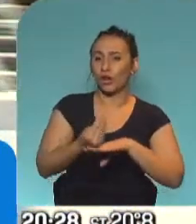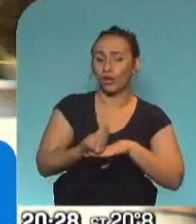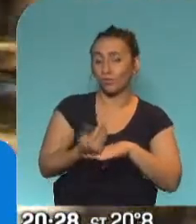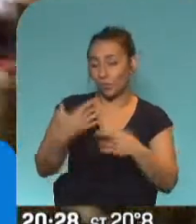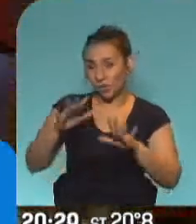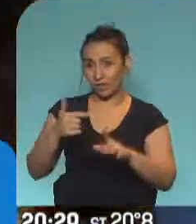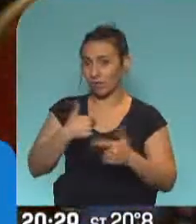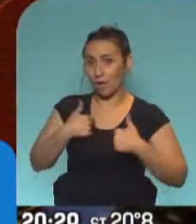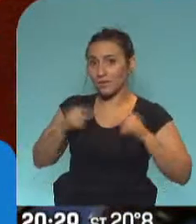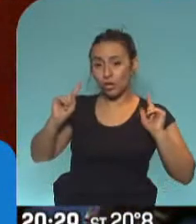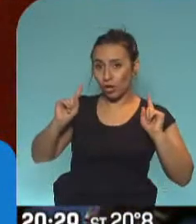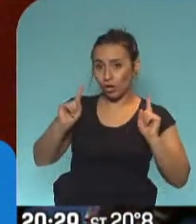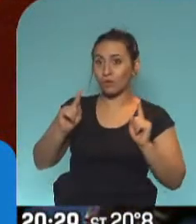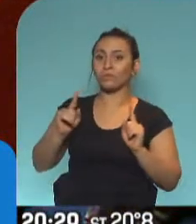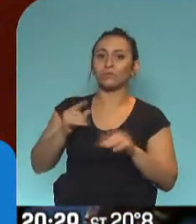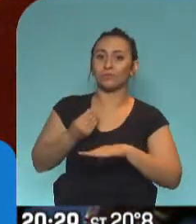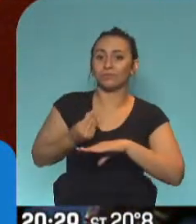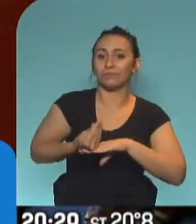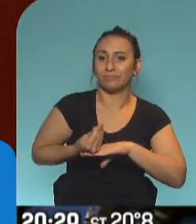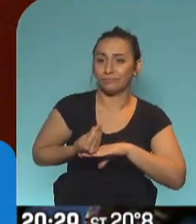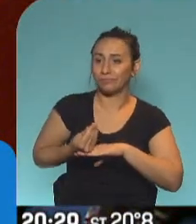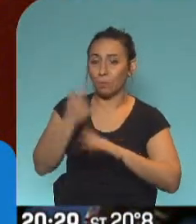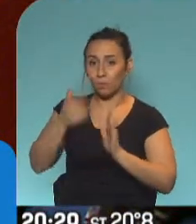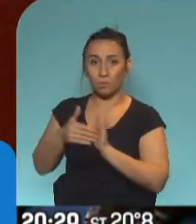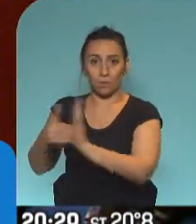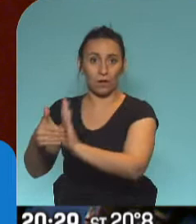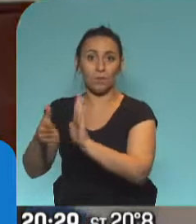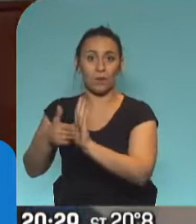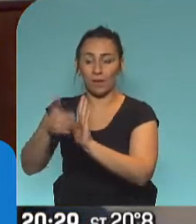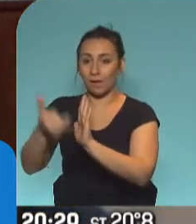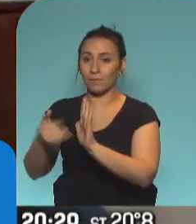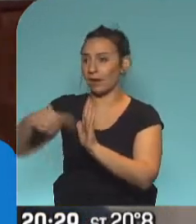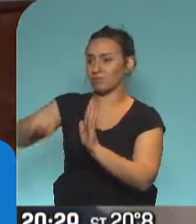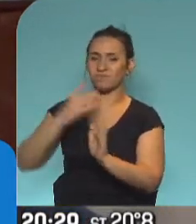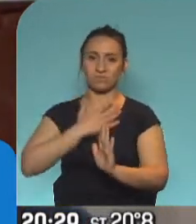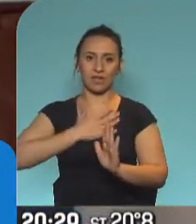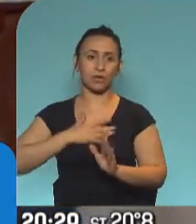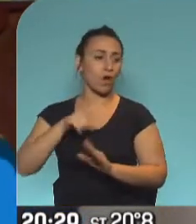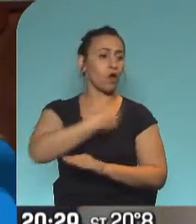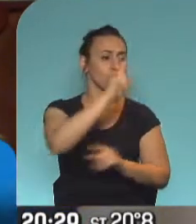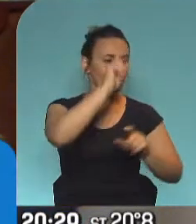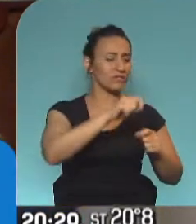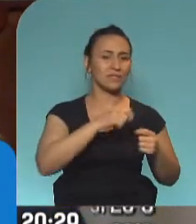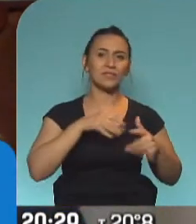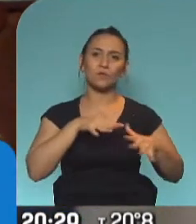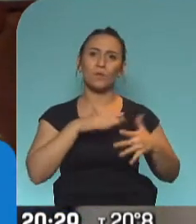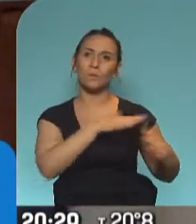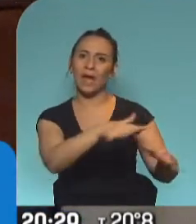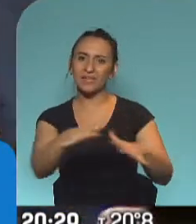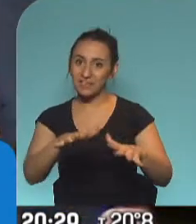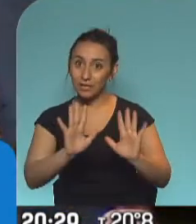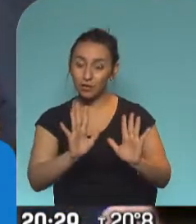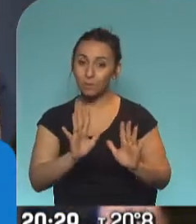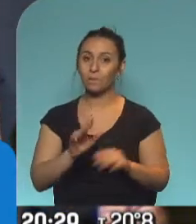mi caso y que sea un caso testigo, dándole tranquilidad a los demás magistrados que están en situación parecida. Doctor, pero dio el fondo a